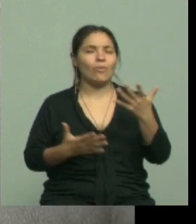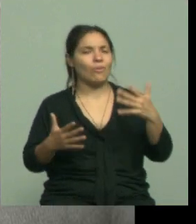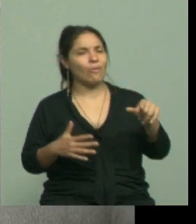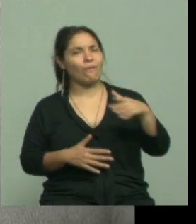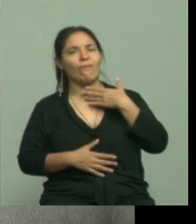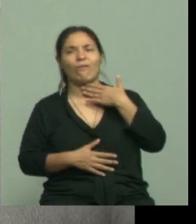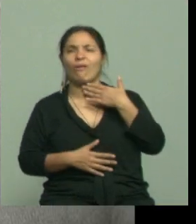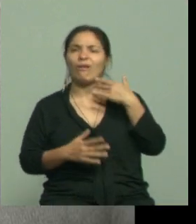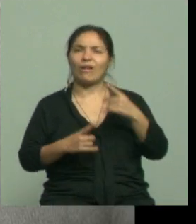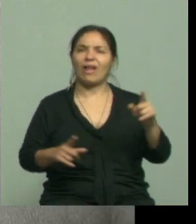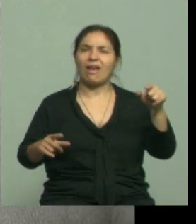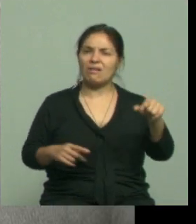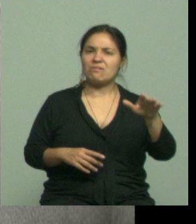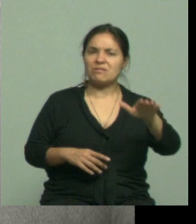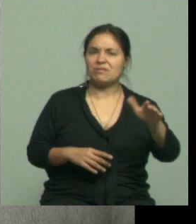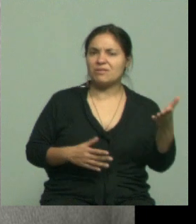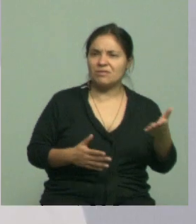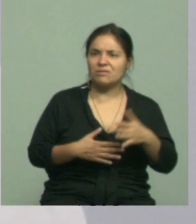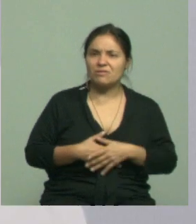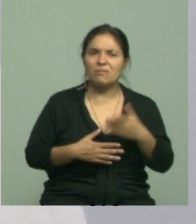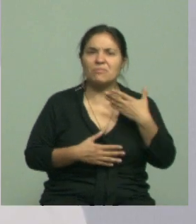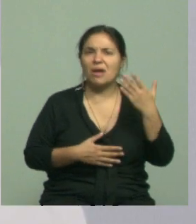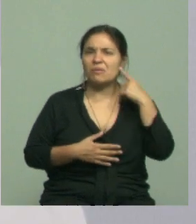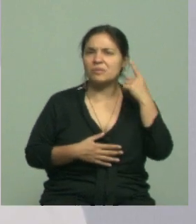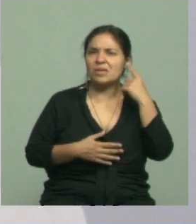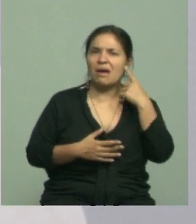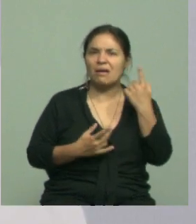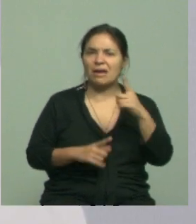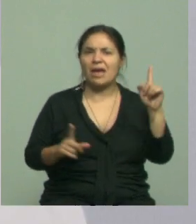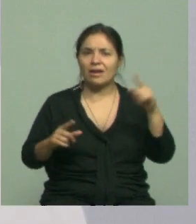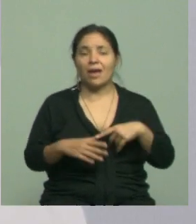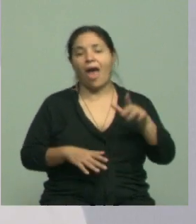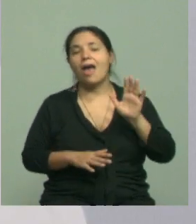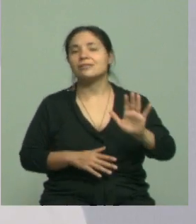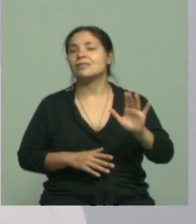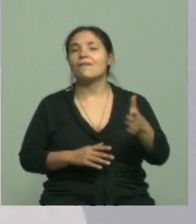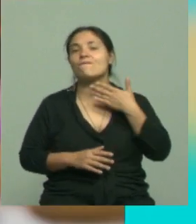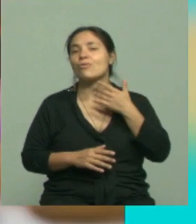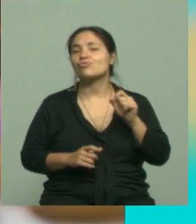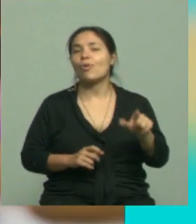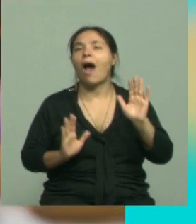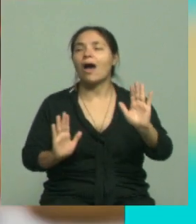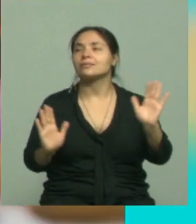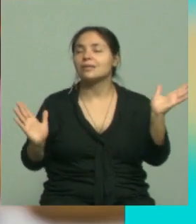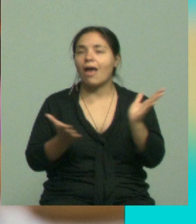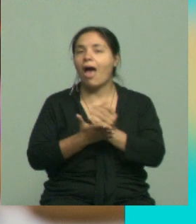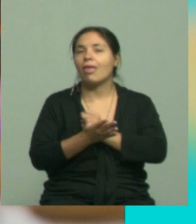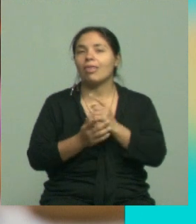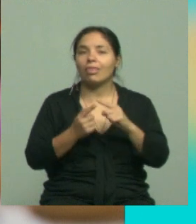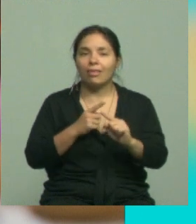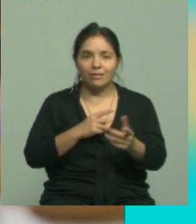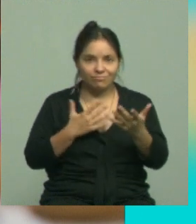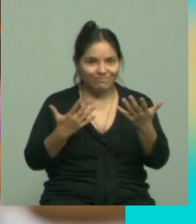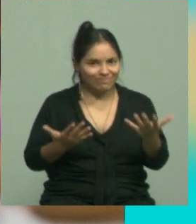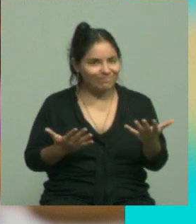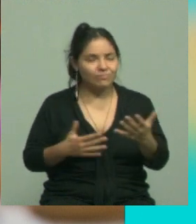niño. Sí. Yo escuchaba un poco áspera, pero pensé, ¿qué vozarrón que va a tener? Sí. Cuando hablamos de